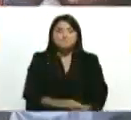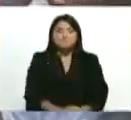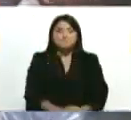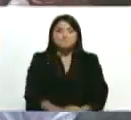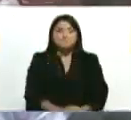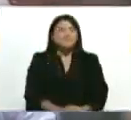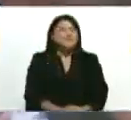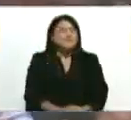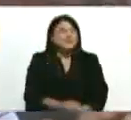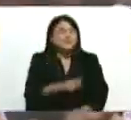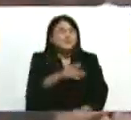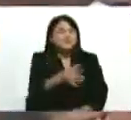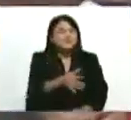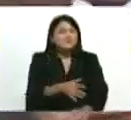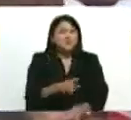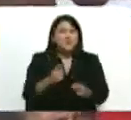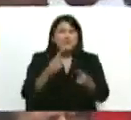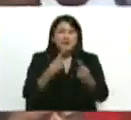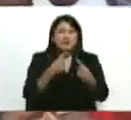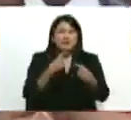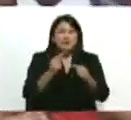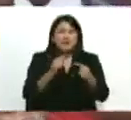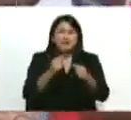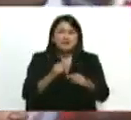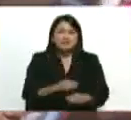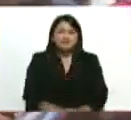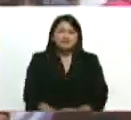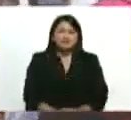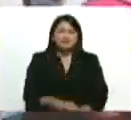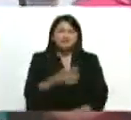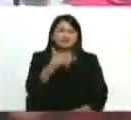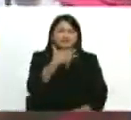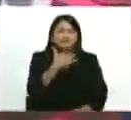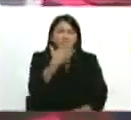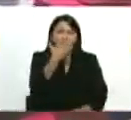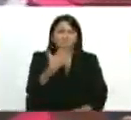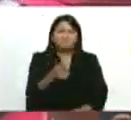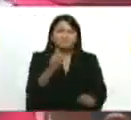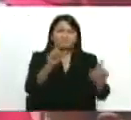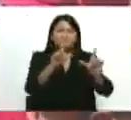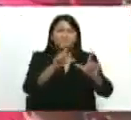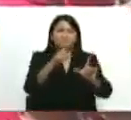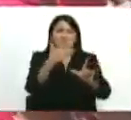¿ah? Debate, hubo un showcito en televisión que no lo vio nadie.